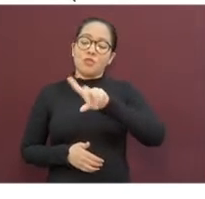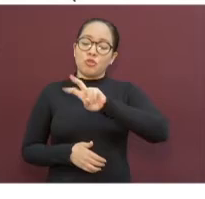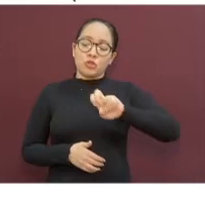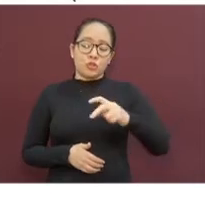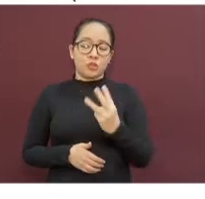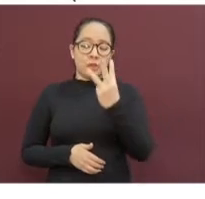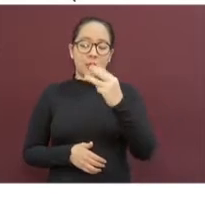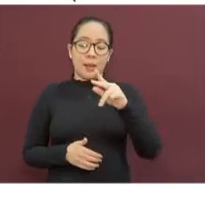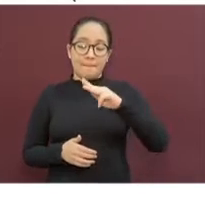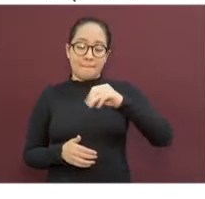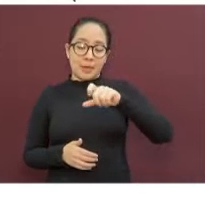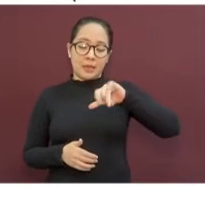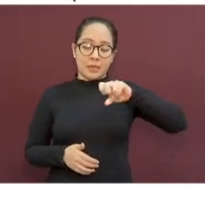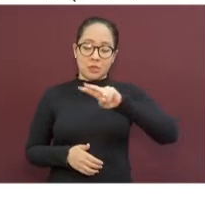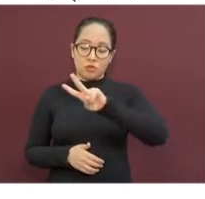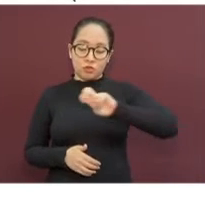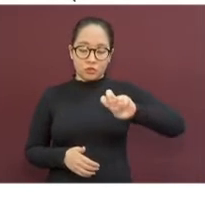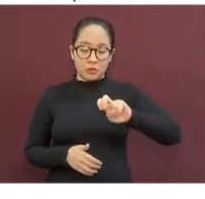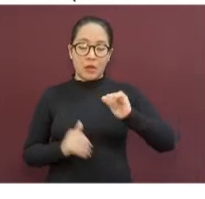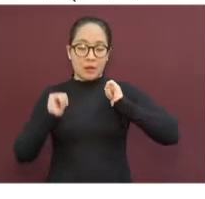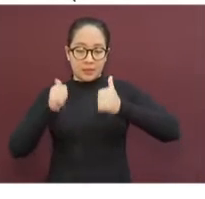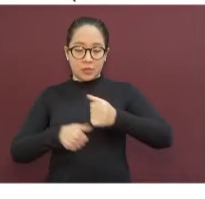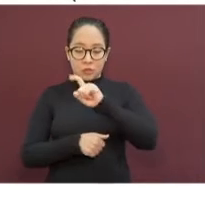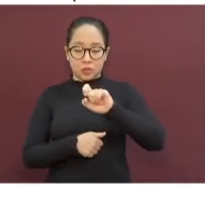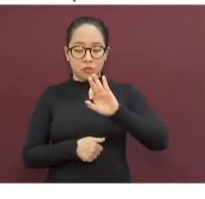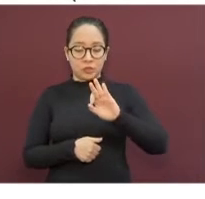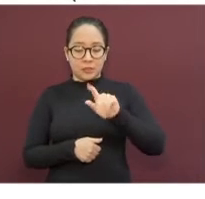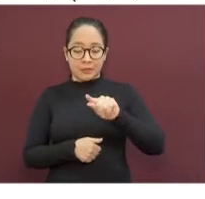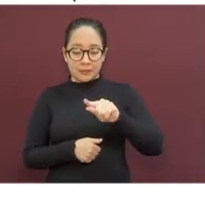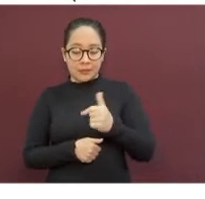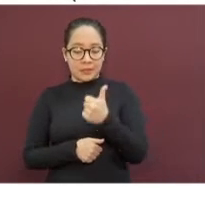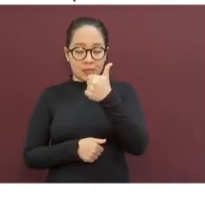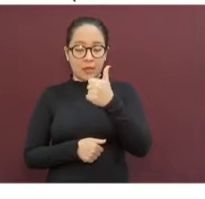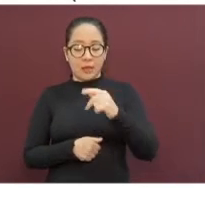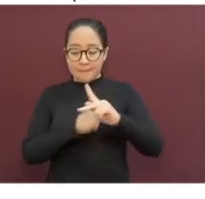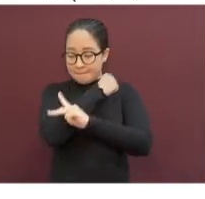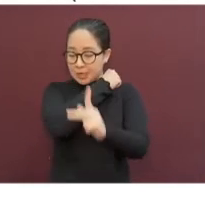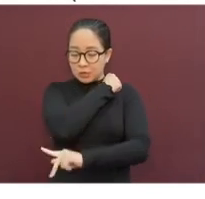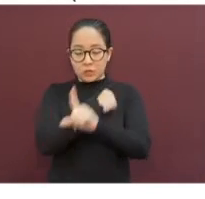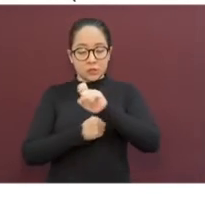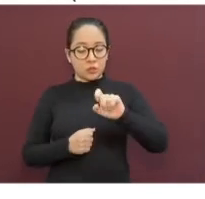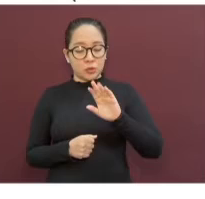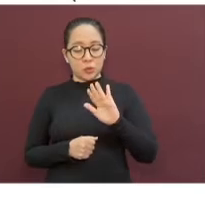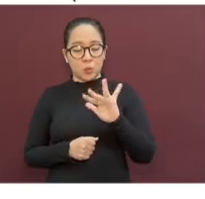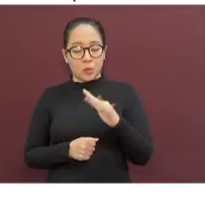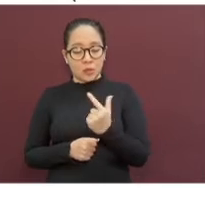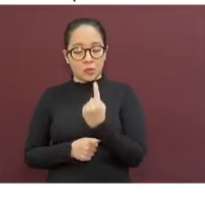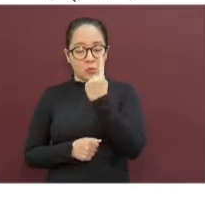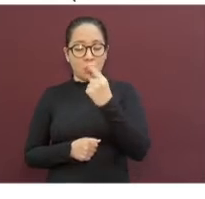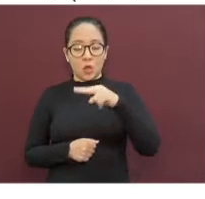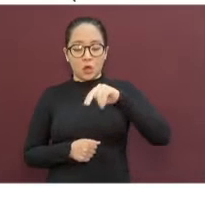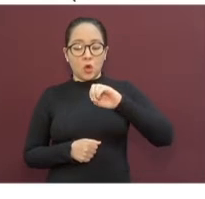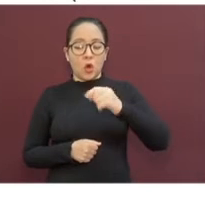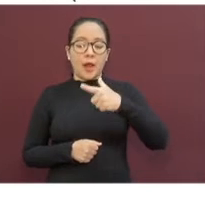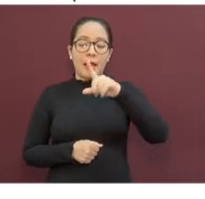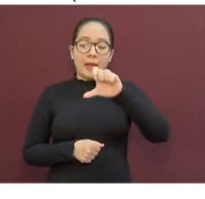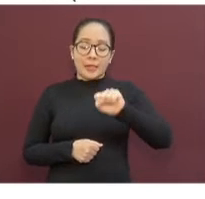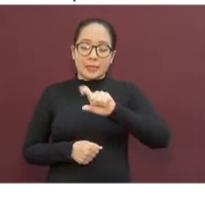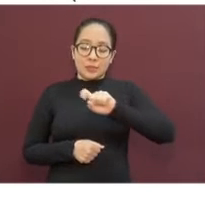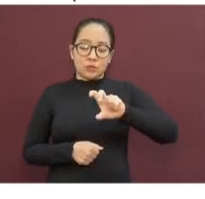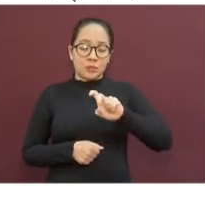200 alvarado 176 pero te 151 nogales 139